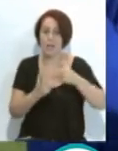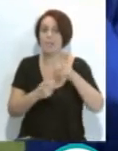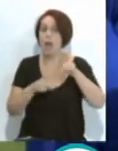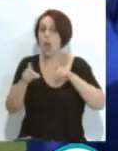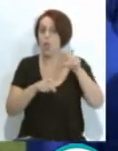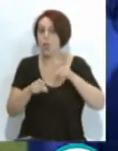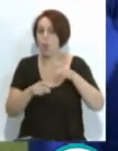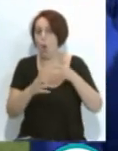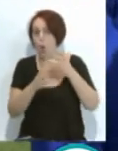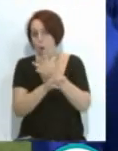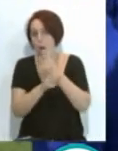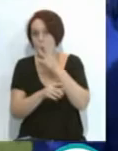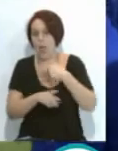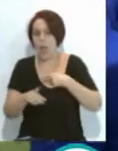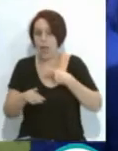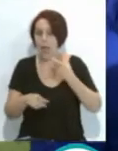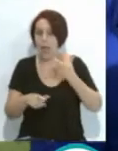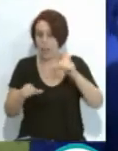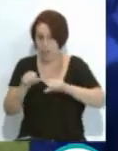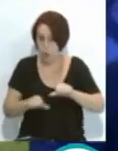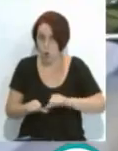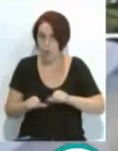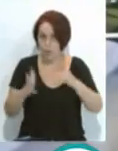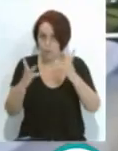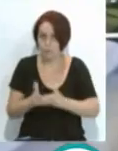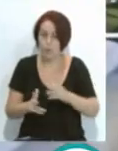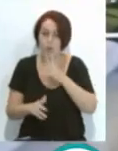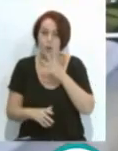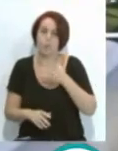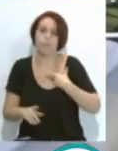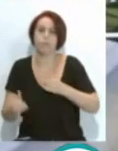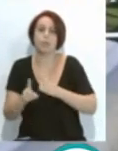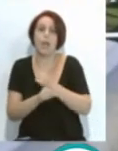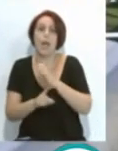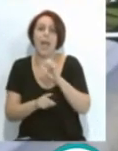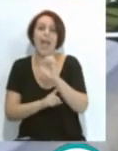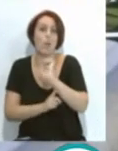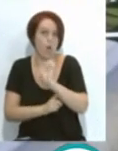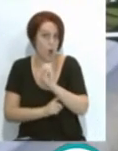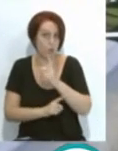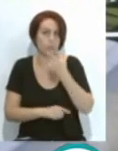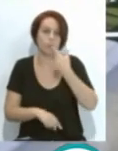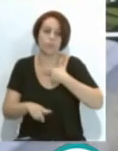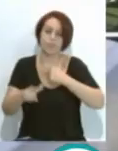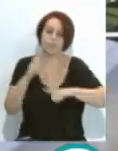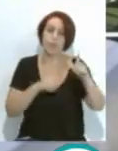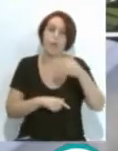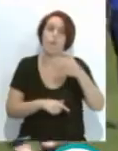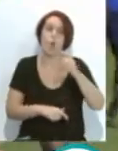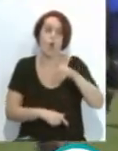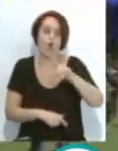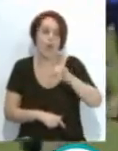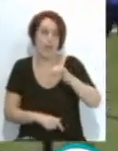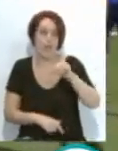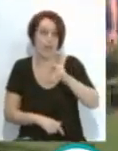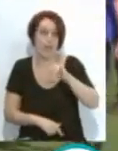eliminatorias frente a Ecuador en la Argentina, y el martes viajan a Bolivia para jugar con la selección de Bolivia. Son dos